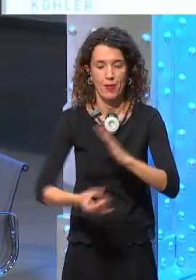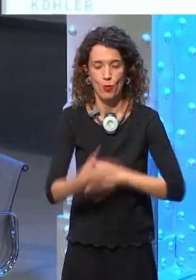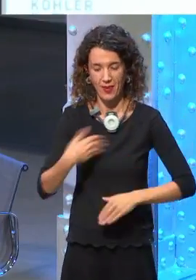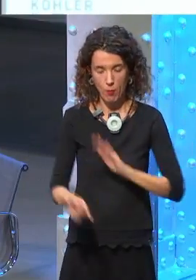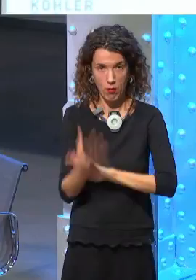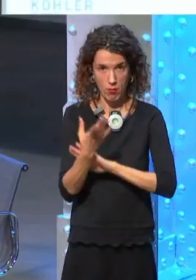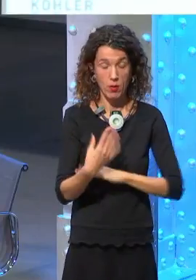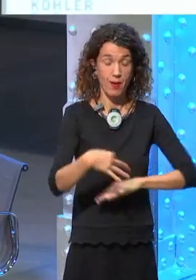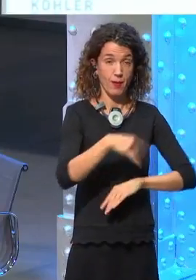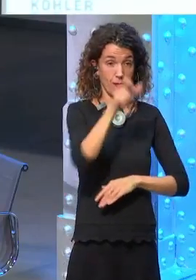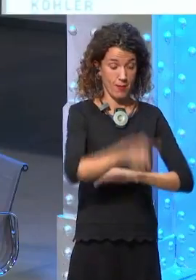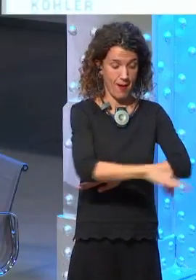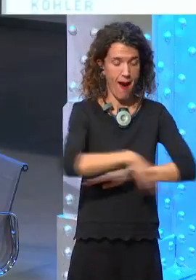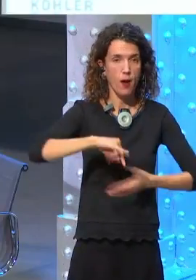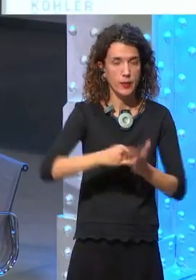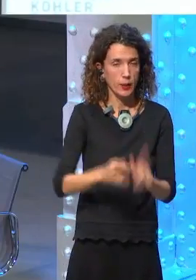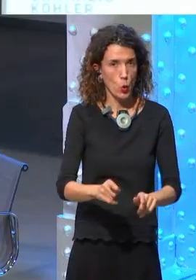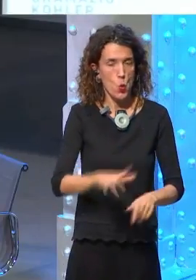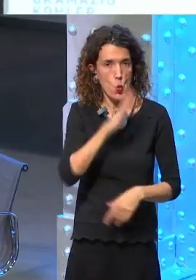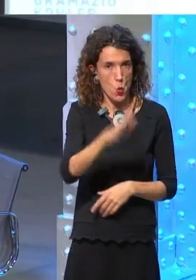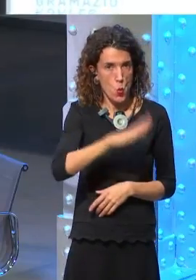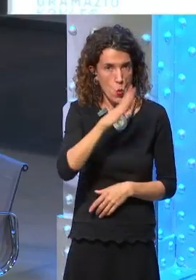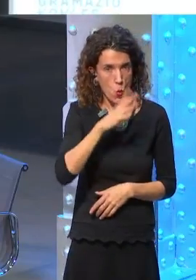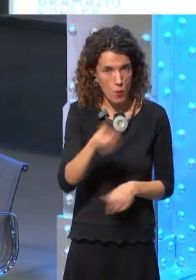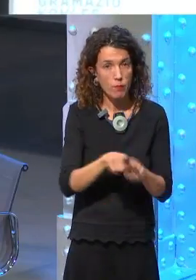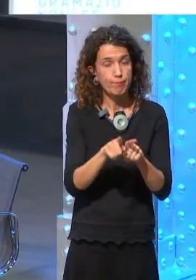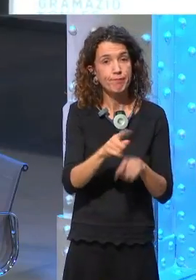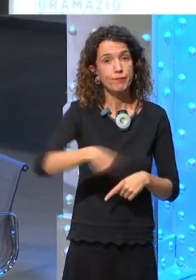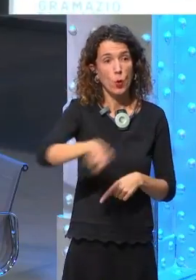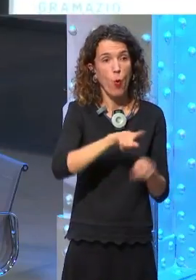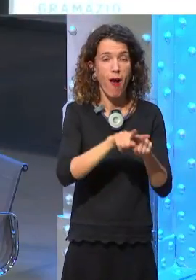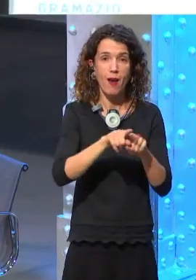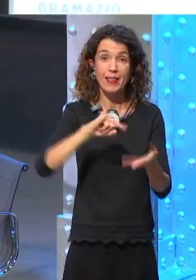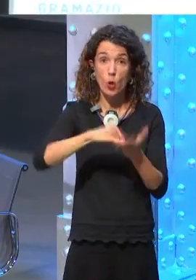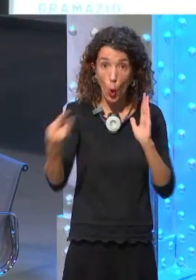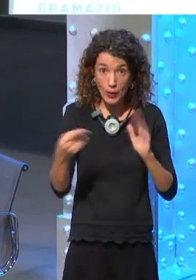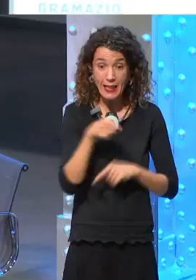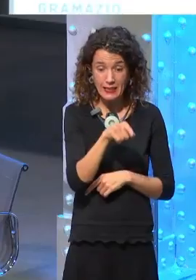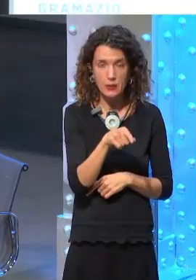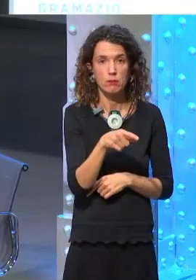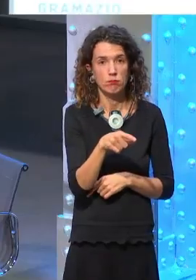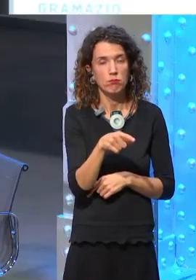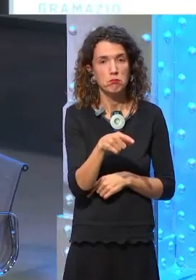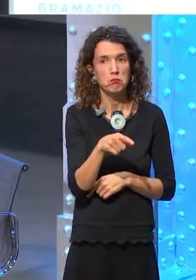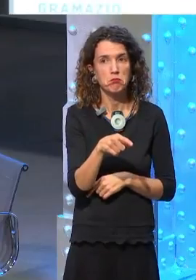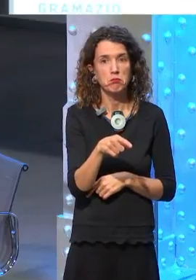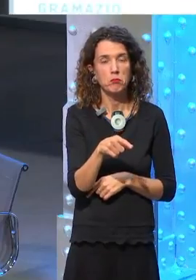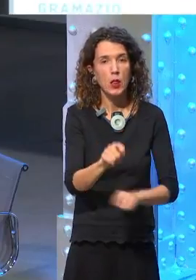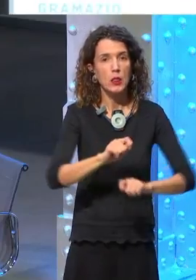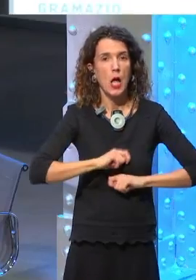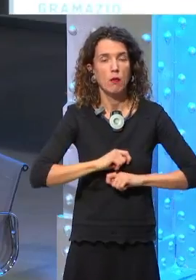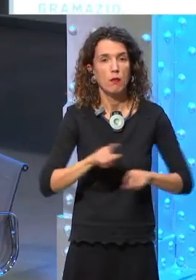Para un arquitecto siempre es muy impresionante ver que mediante la aceptación de esta tecnología no